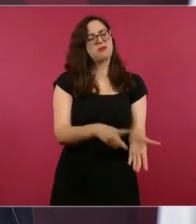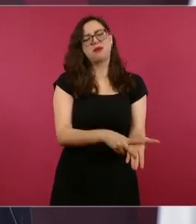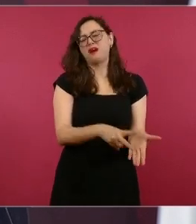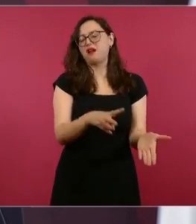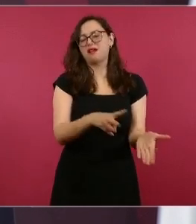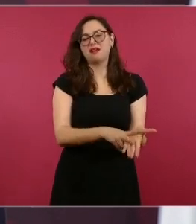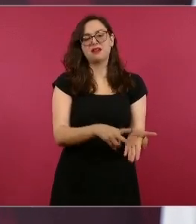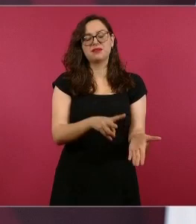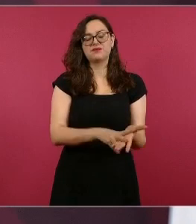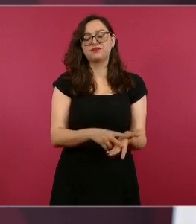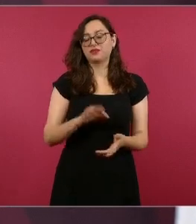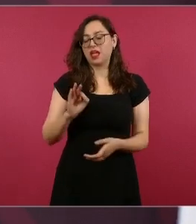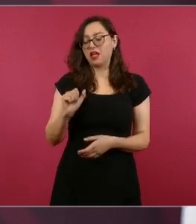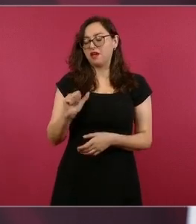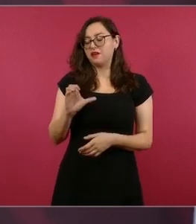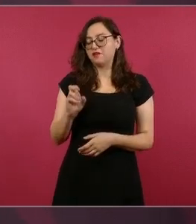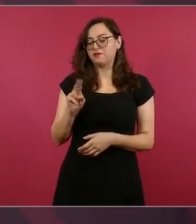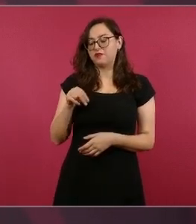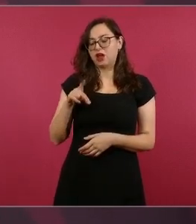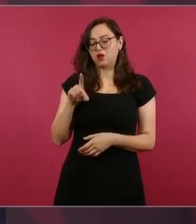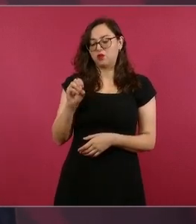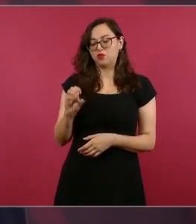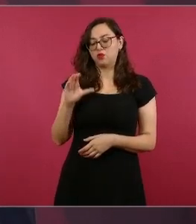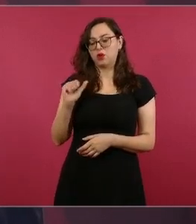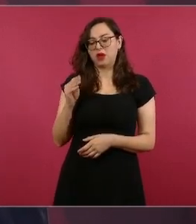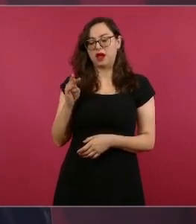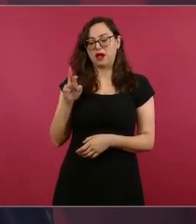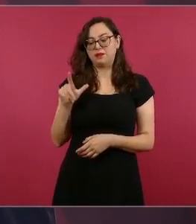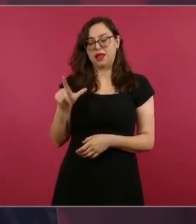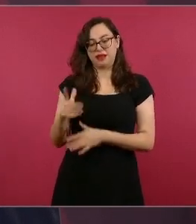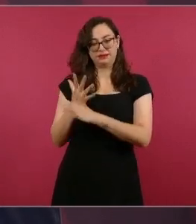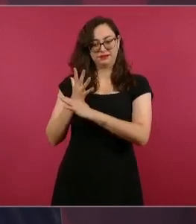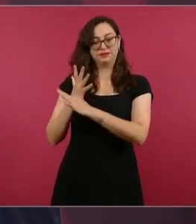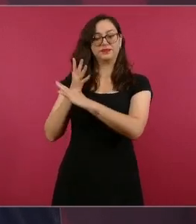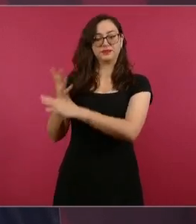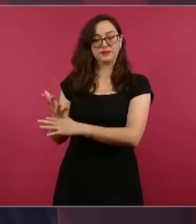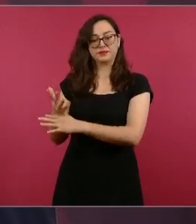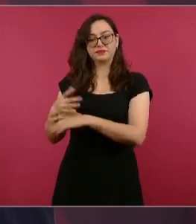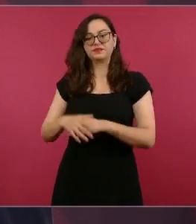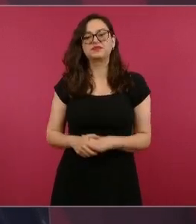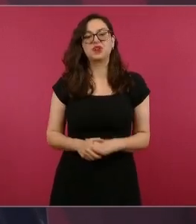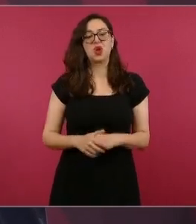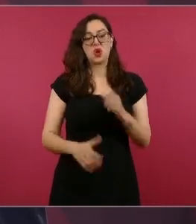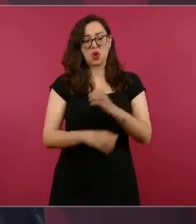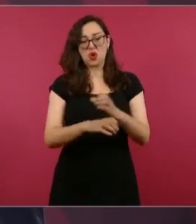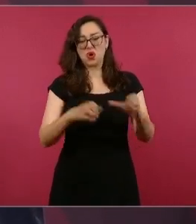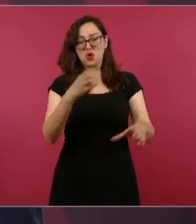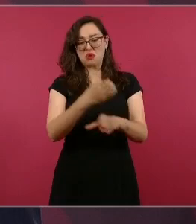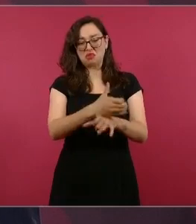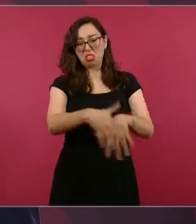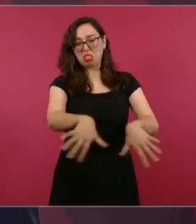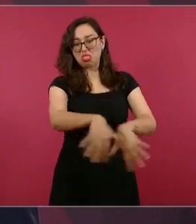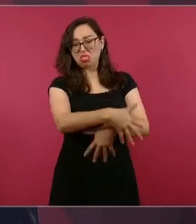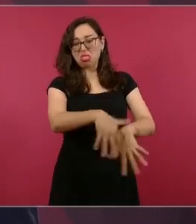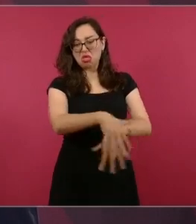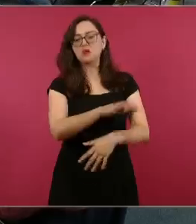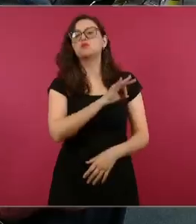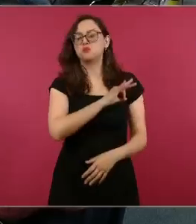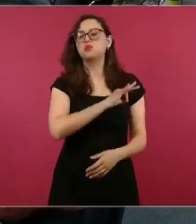Facundo Cabral también decía, solamente lo barato se compra con el dinero.